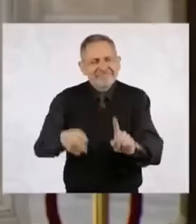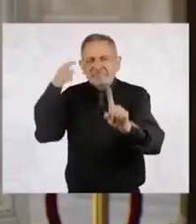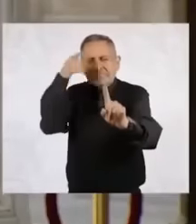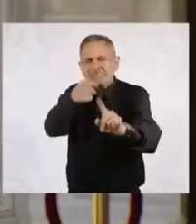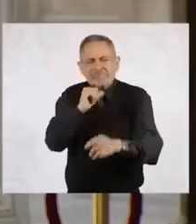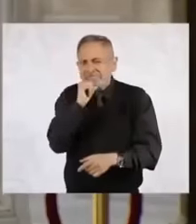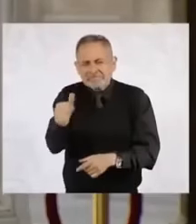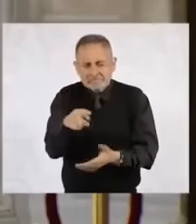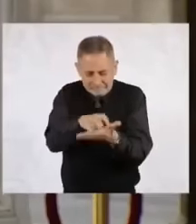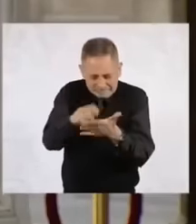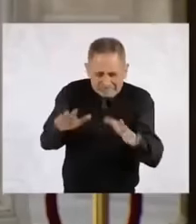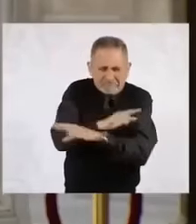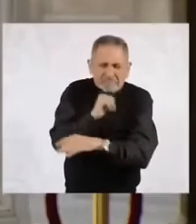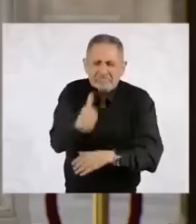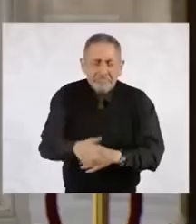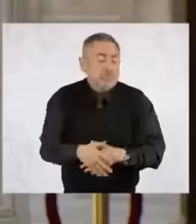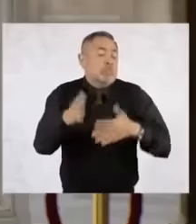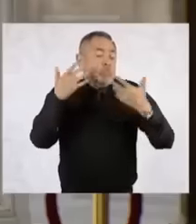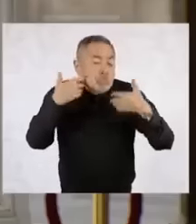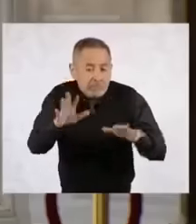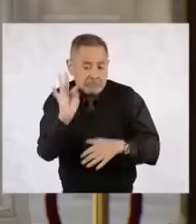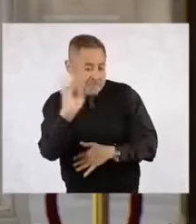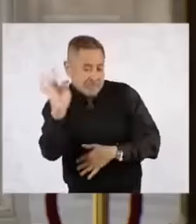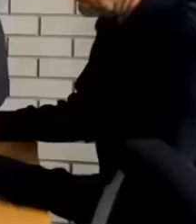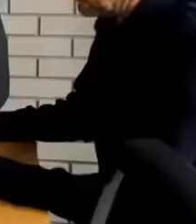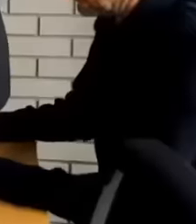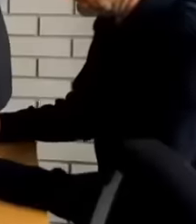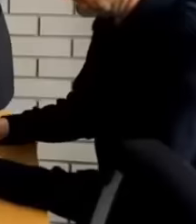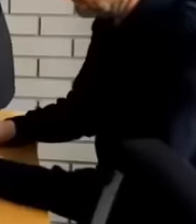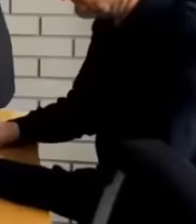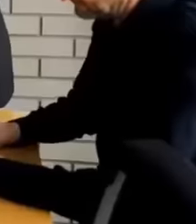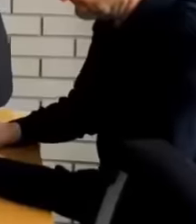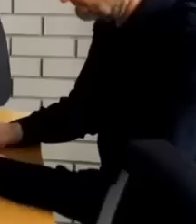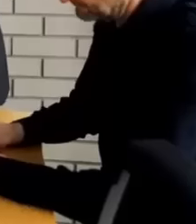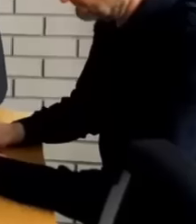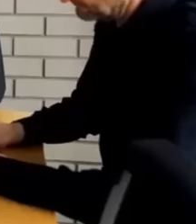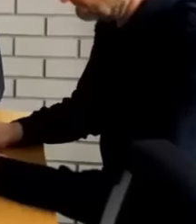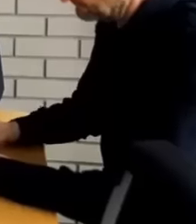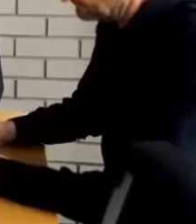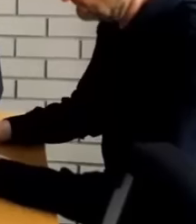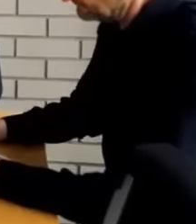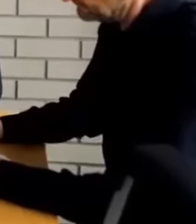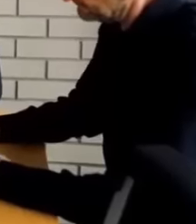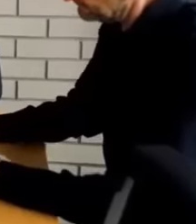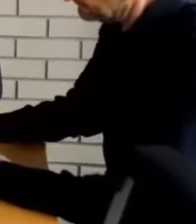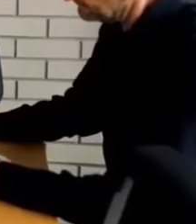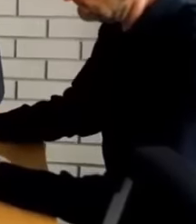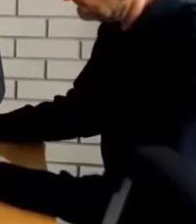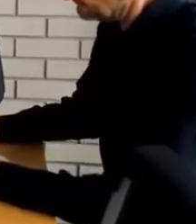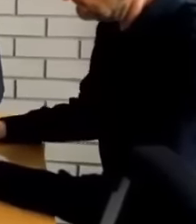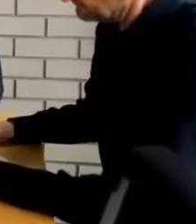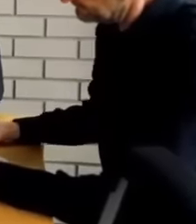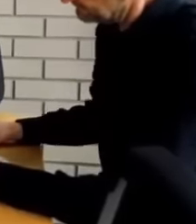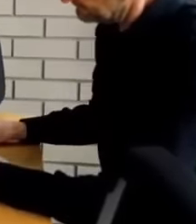reformas constitucionales representa un problema o riesgo para las inversiones en México, ya que lo que se busca